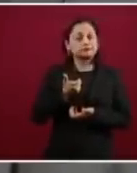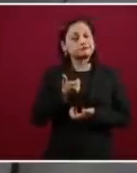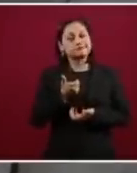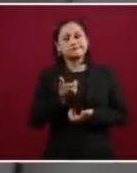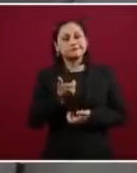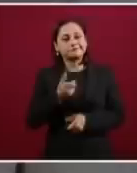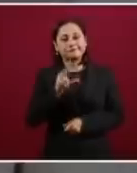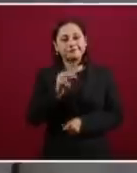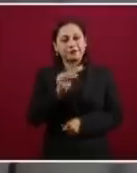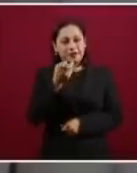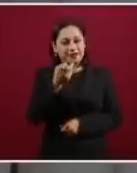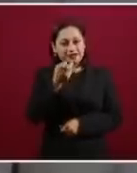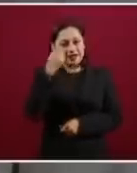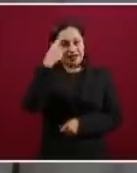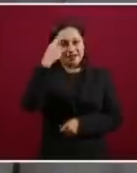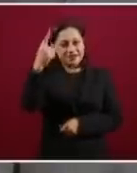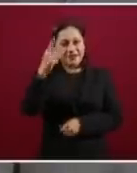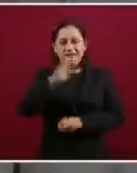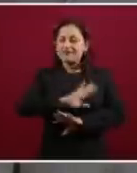Eso se terminó.